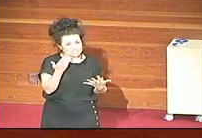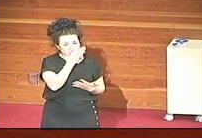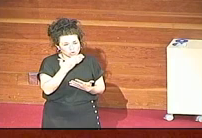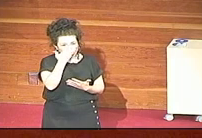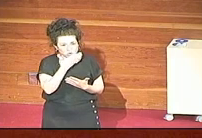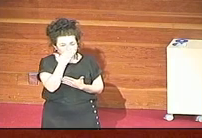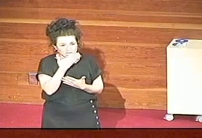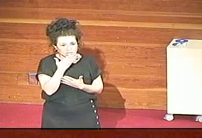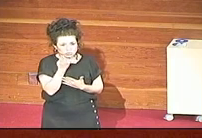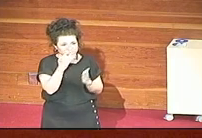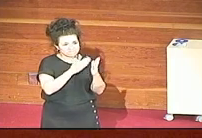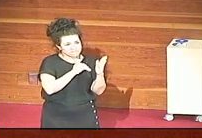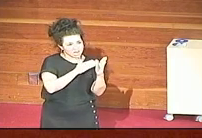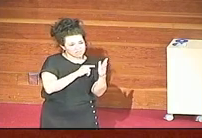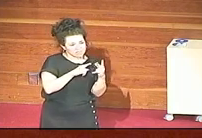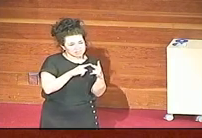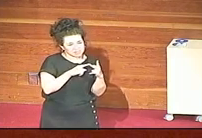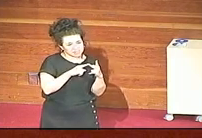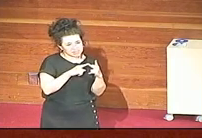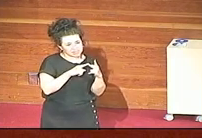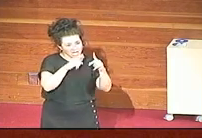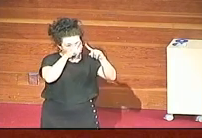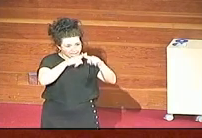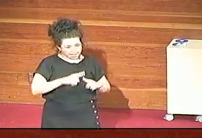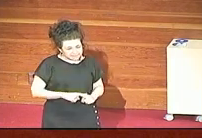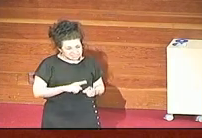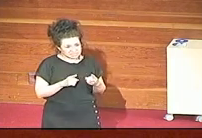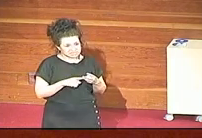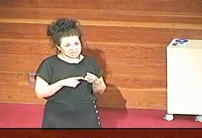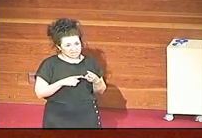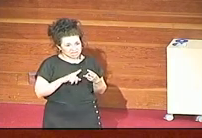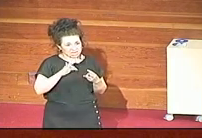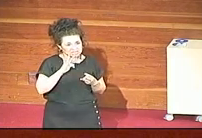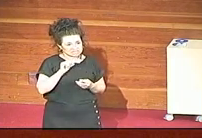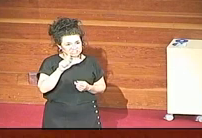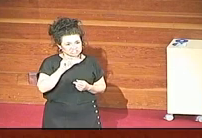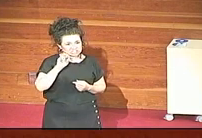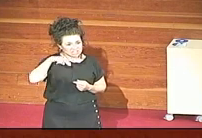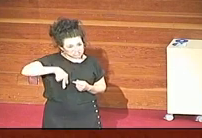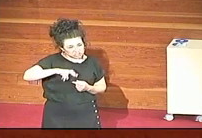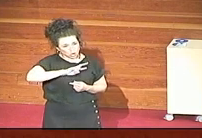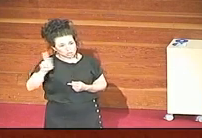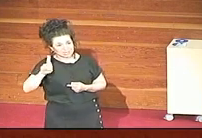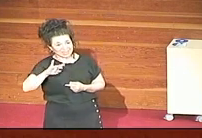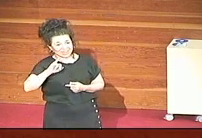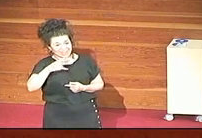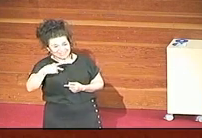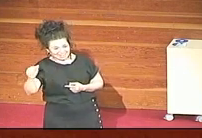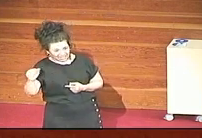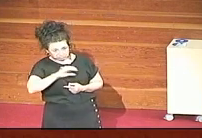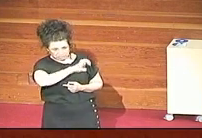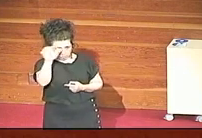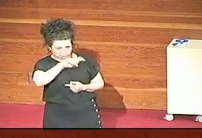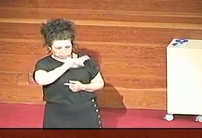una en valencia otra está en amsterdam otra en tallin y otra en riga y es un proyecto piloto